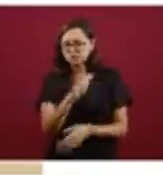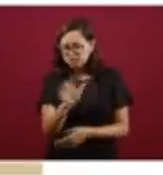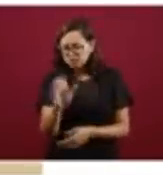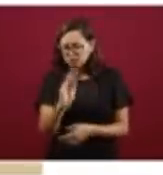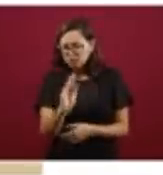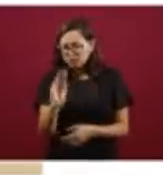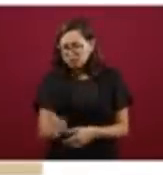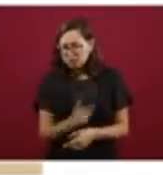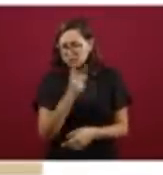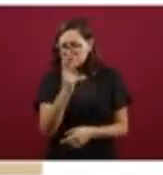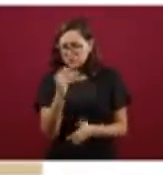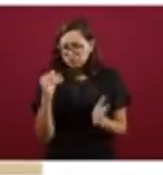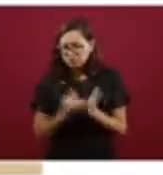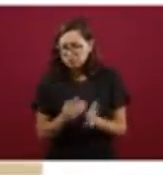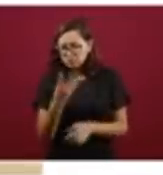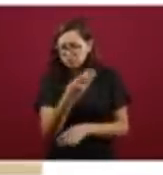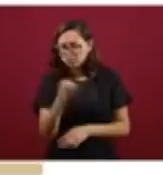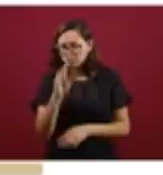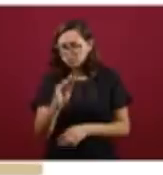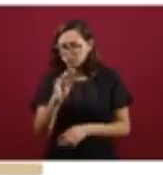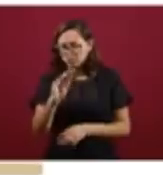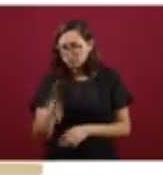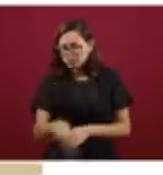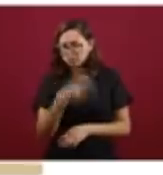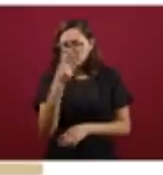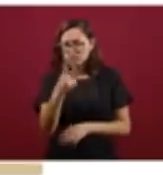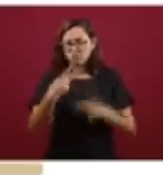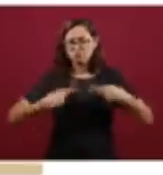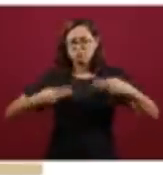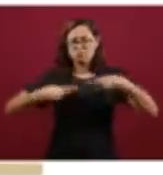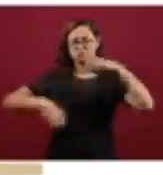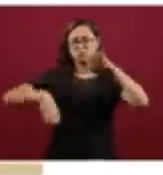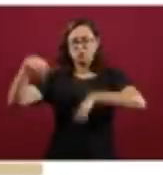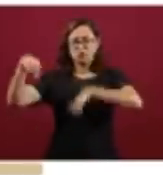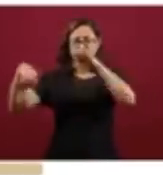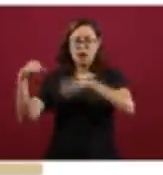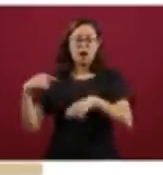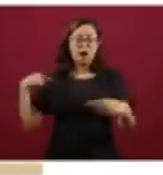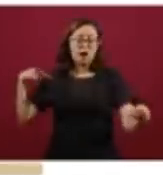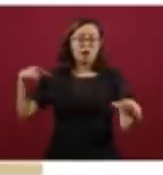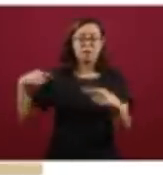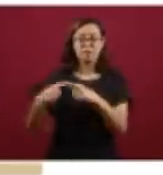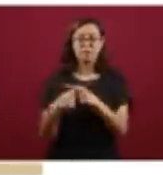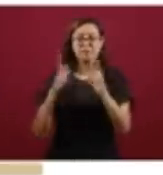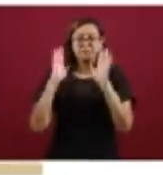8.592.492 adultos mayores. De ellos, hemos ya pagado